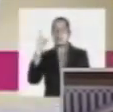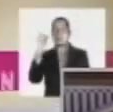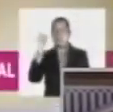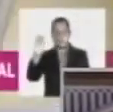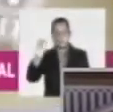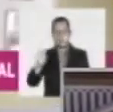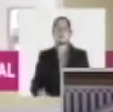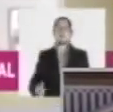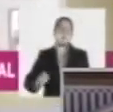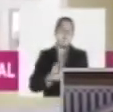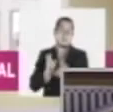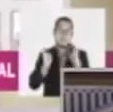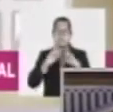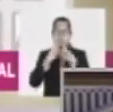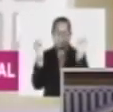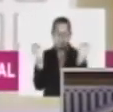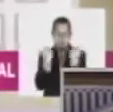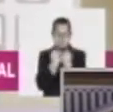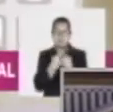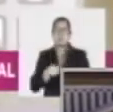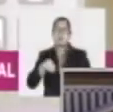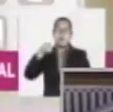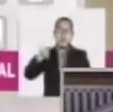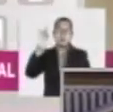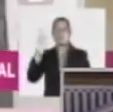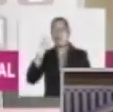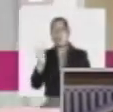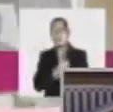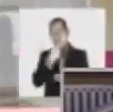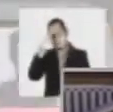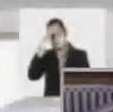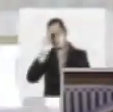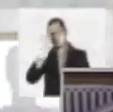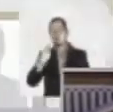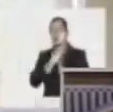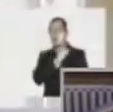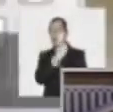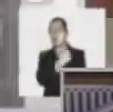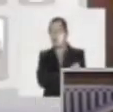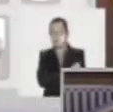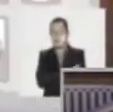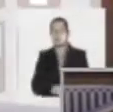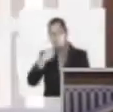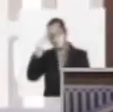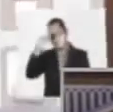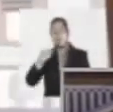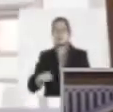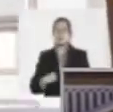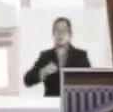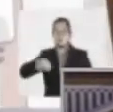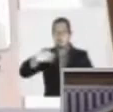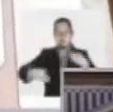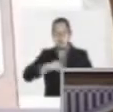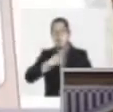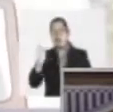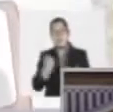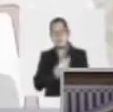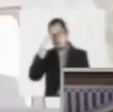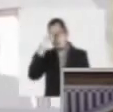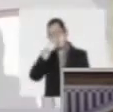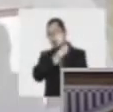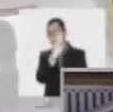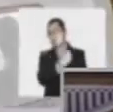autorregularse y claro, difícilmente vamos a lograr tener una justicia bien si el ser humano es el que todavía está. El proceso puede